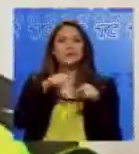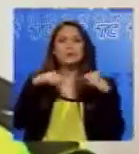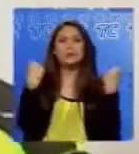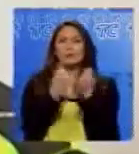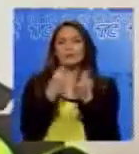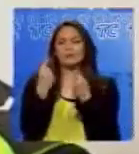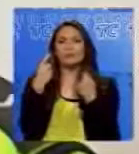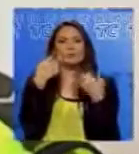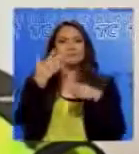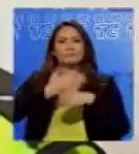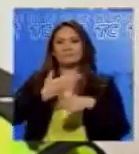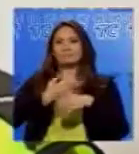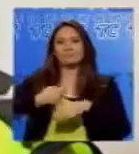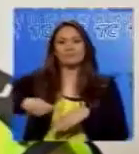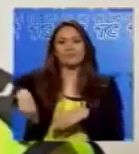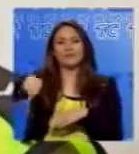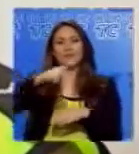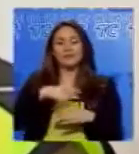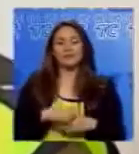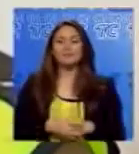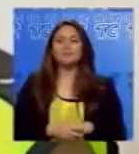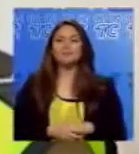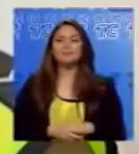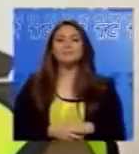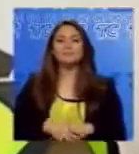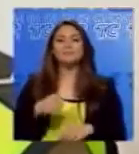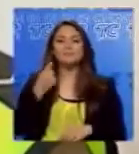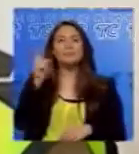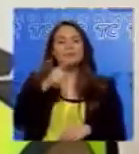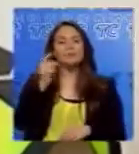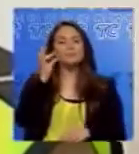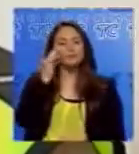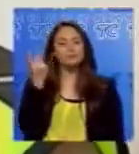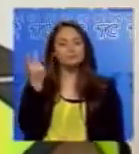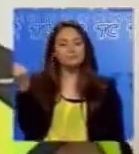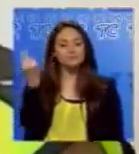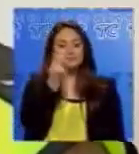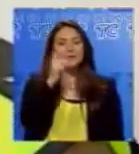eso. Entonces ya les traímos a las dos señoras a tomar contacto aquí con la autoridad competente y...